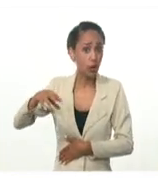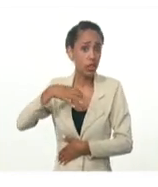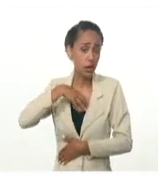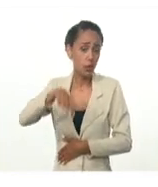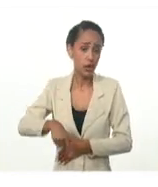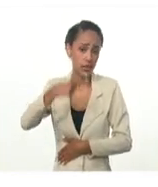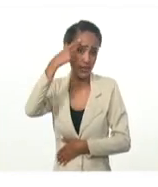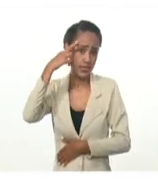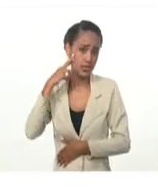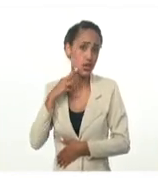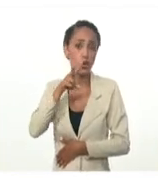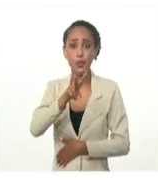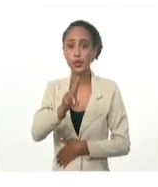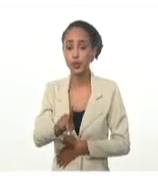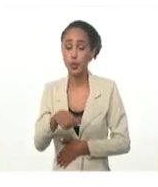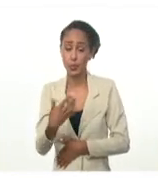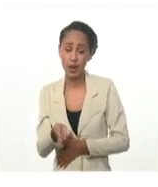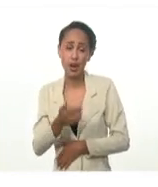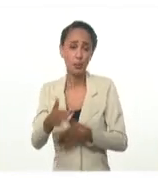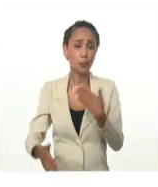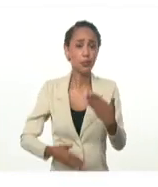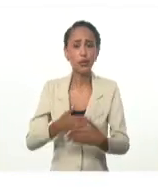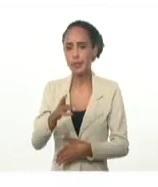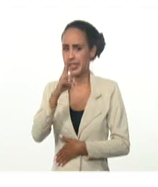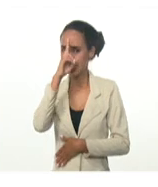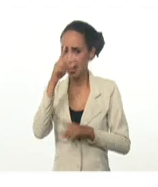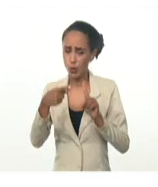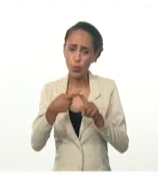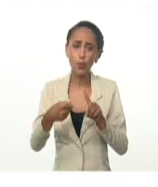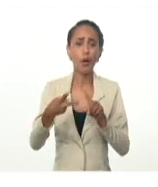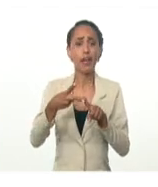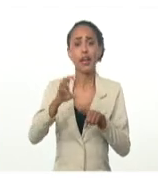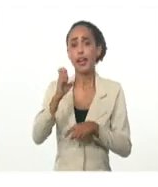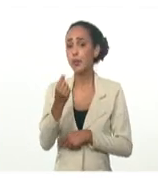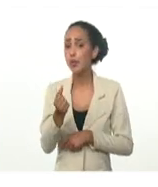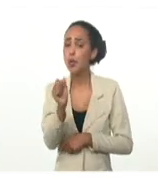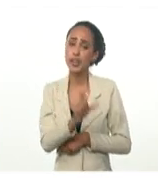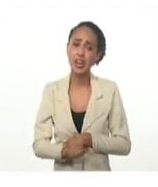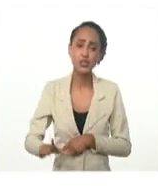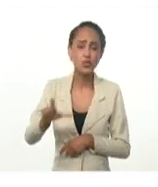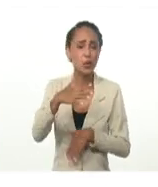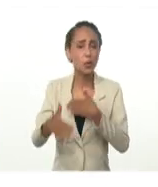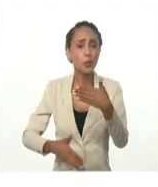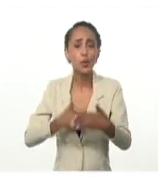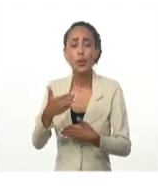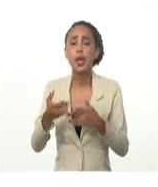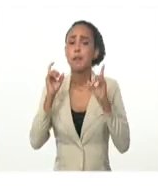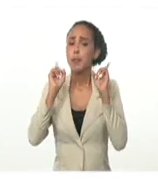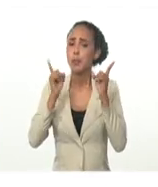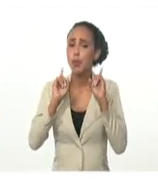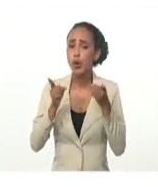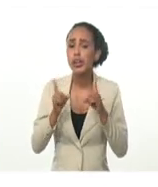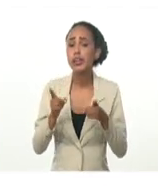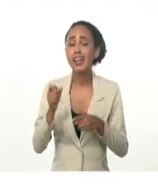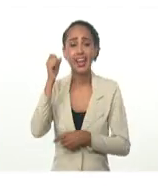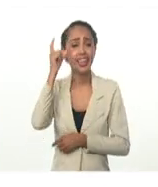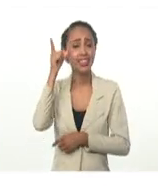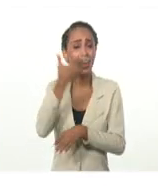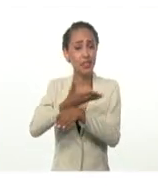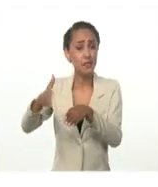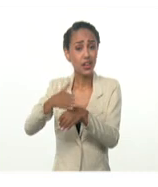XXI. Las sanitarias, las económicas, las sociales, las políticas, las ideológicas. Y en